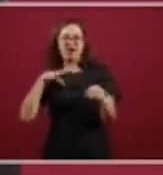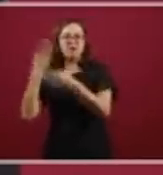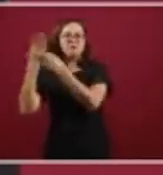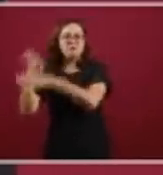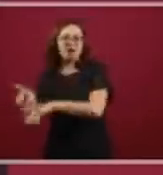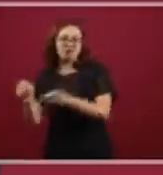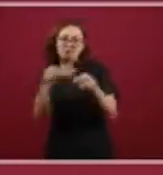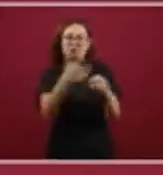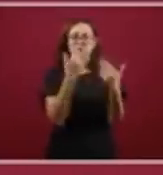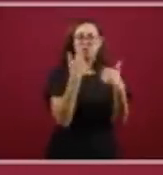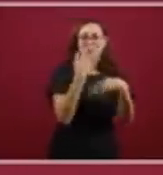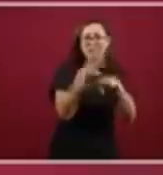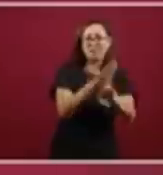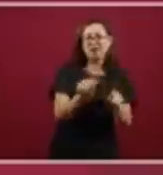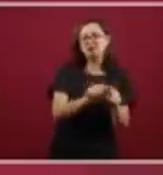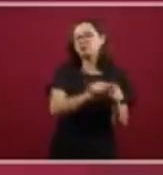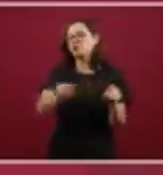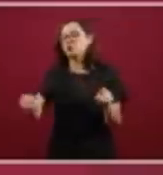pues son